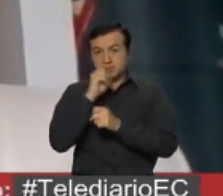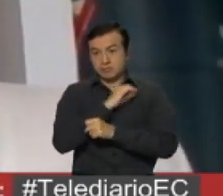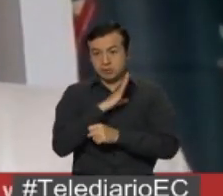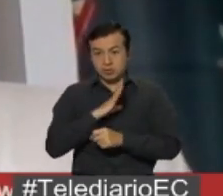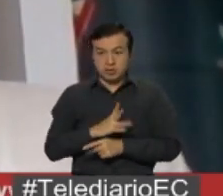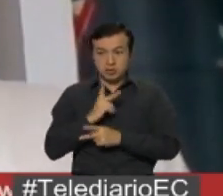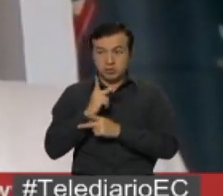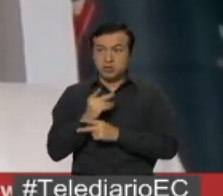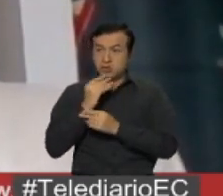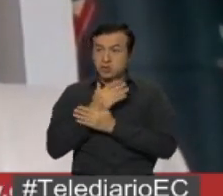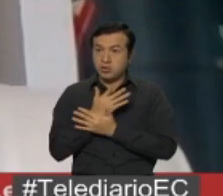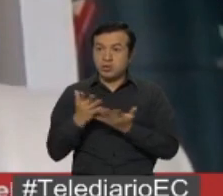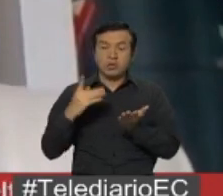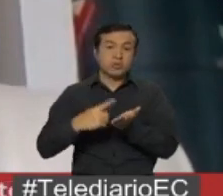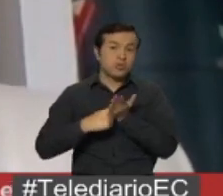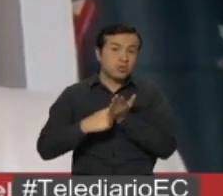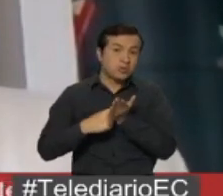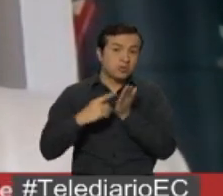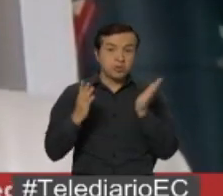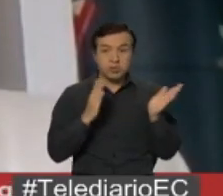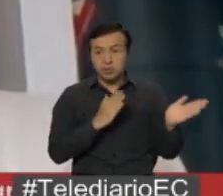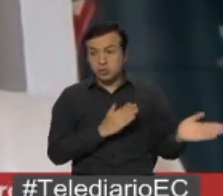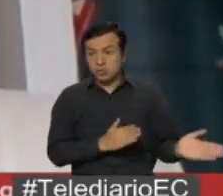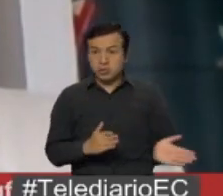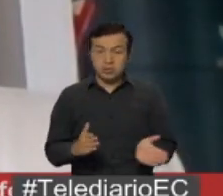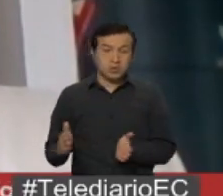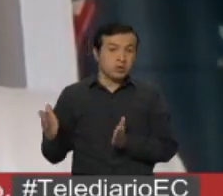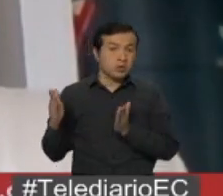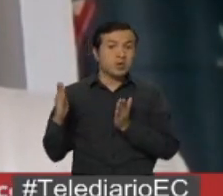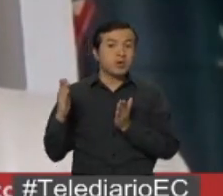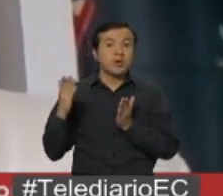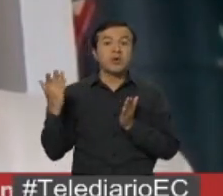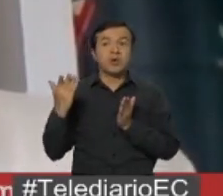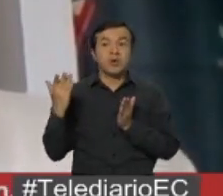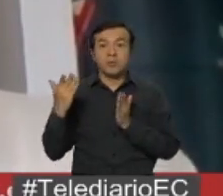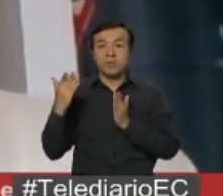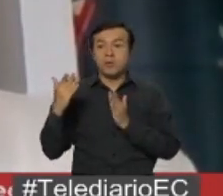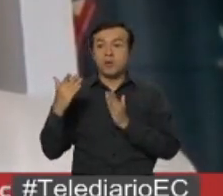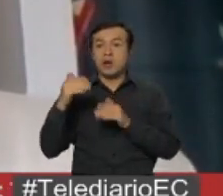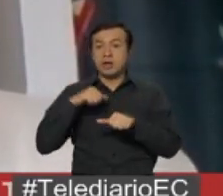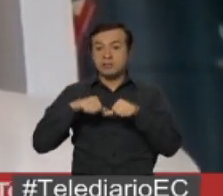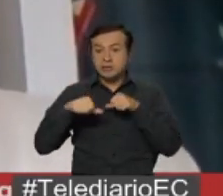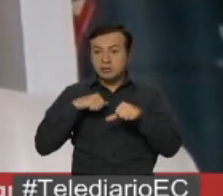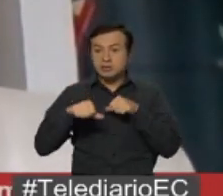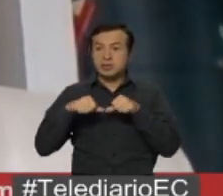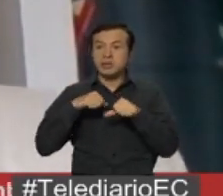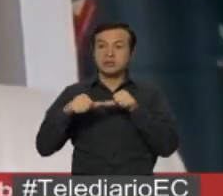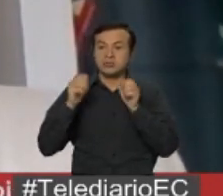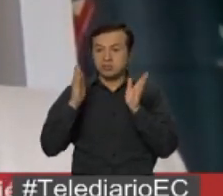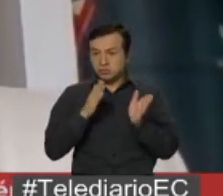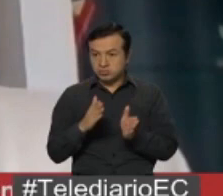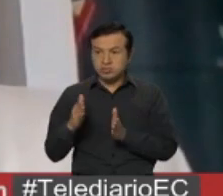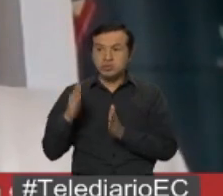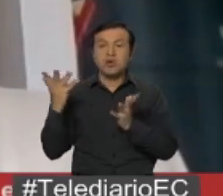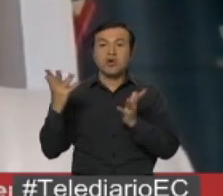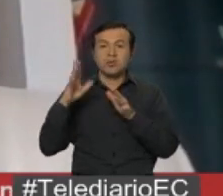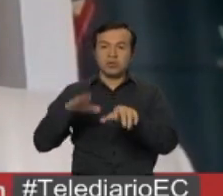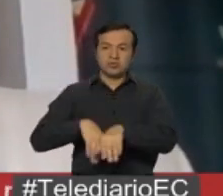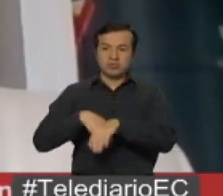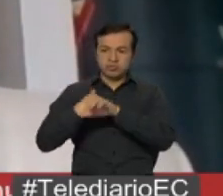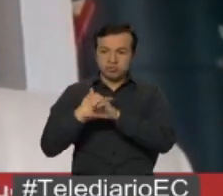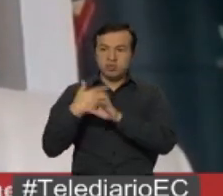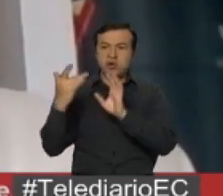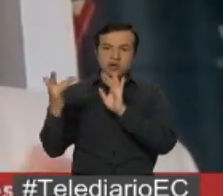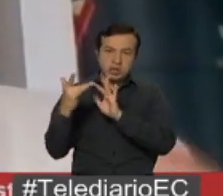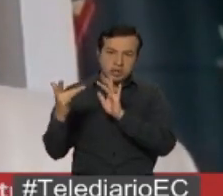por ejemplo reuniones para lo que son las instancias de administración de las organizaciones que sean virtuales y